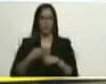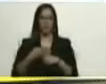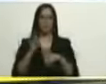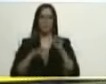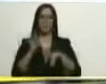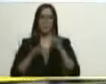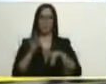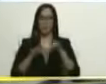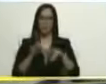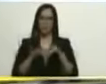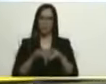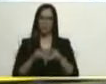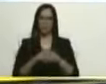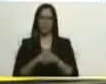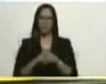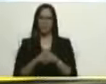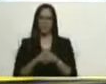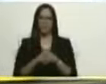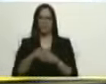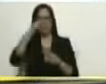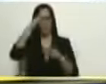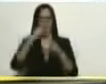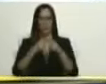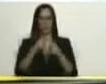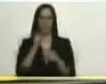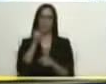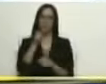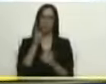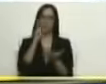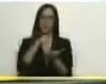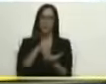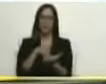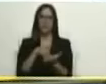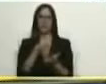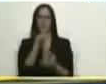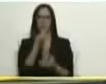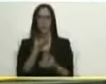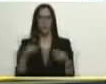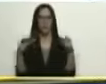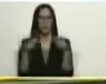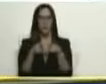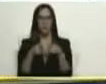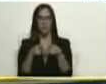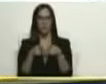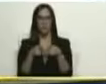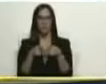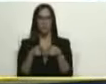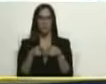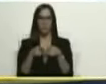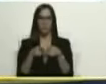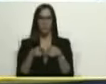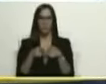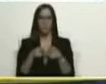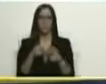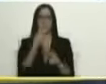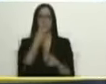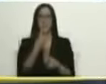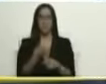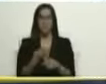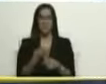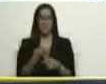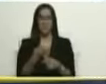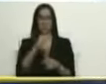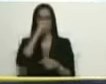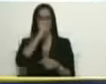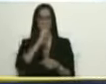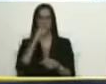Guterres, que honra con su presencia esta magna reunión, recorrimos los